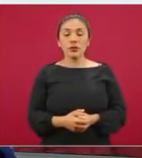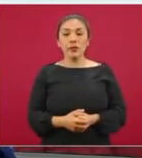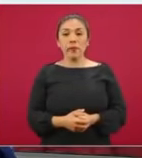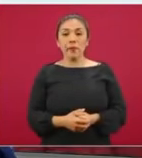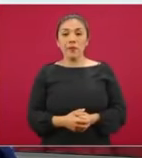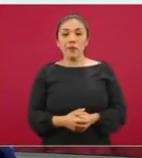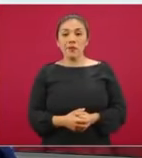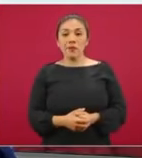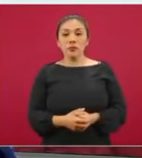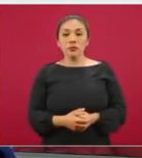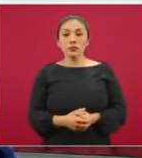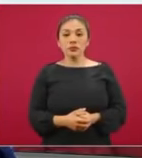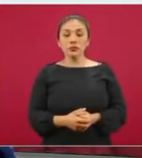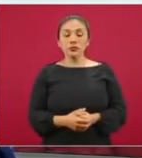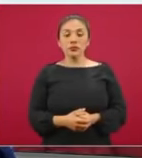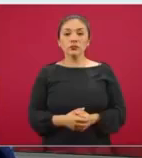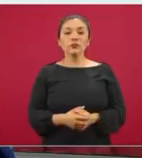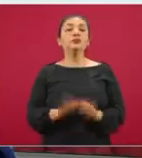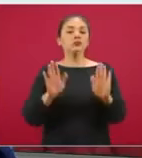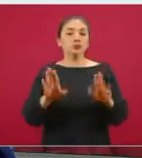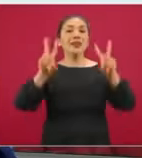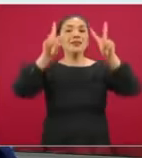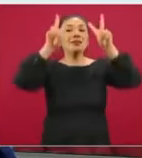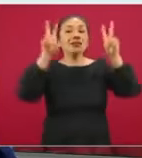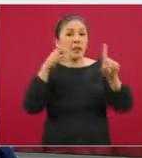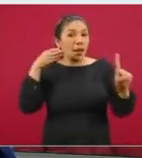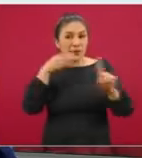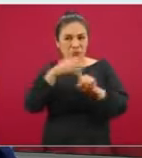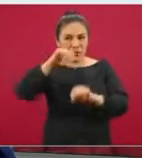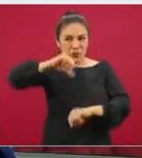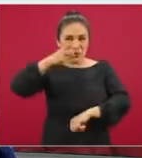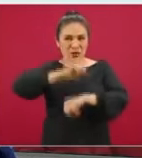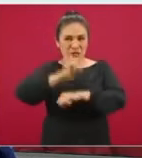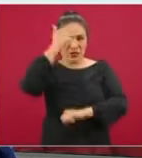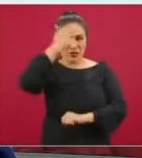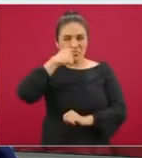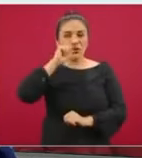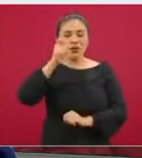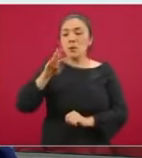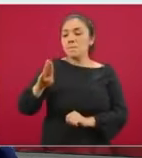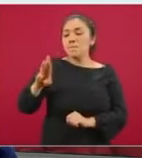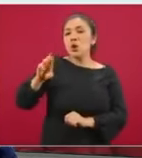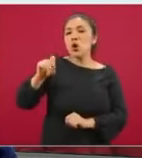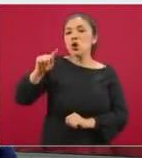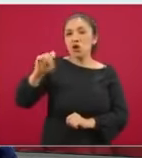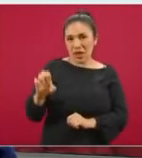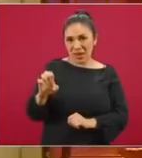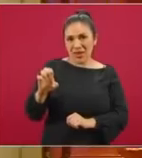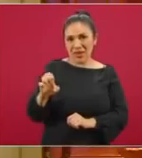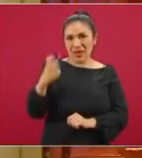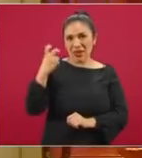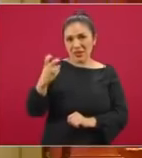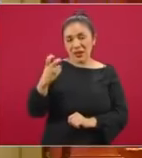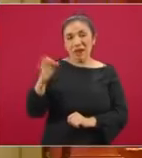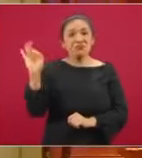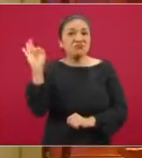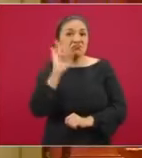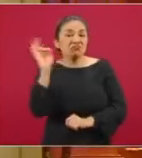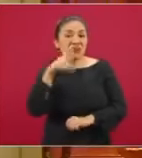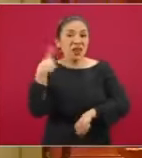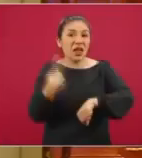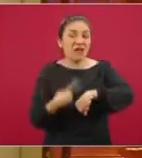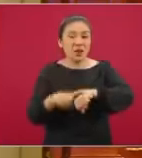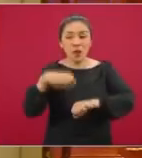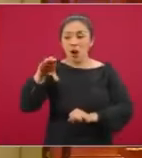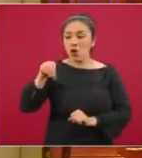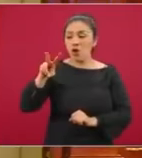Bien, en el tema específico para esta noche, que es el tema de brotes por probable